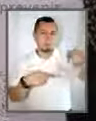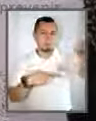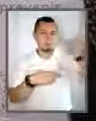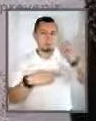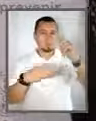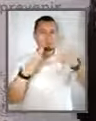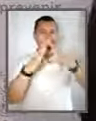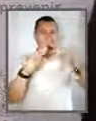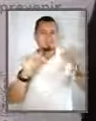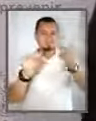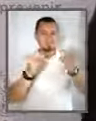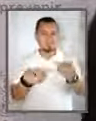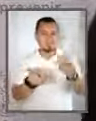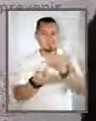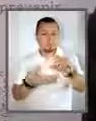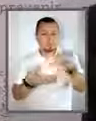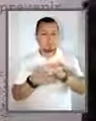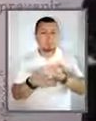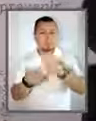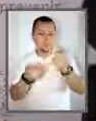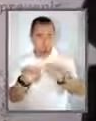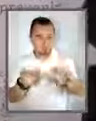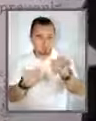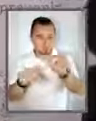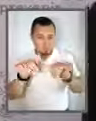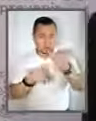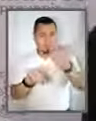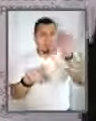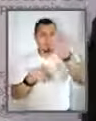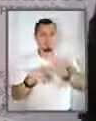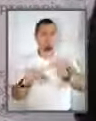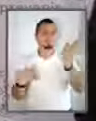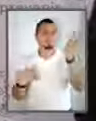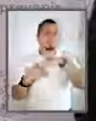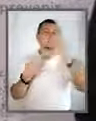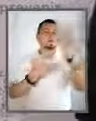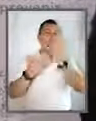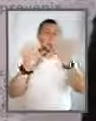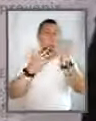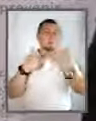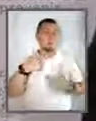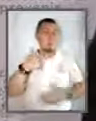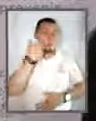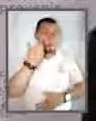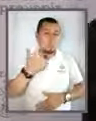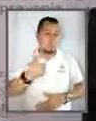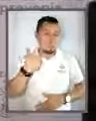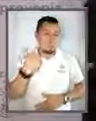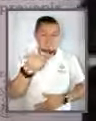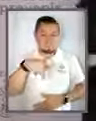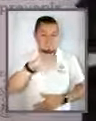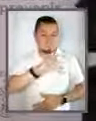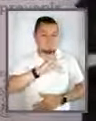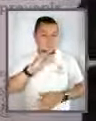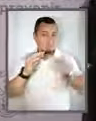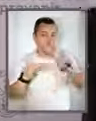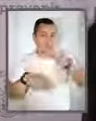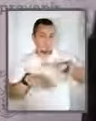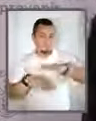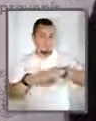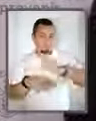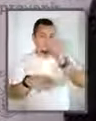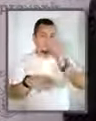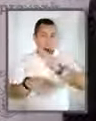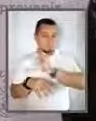ese centro hospitalario, así como el laboratorio subrogado. Aprovecharía para informar también, si